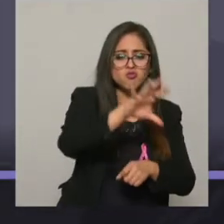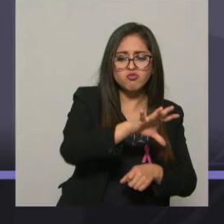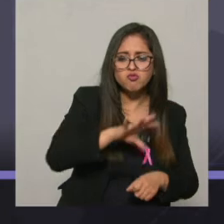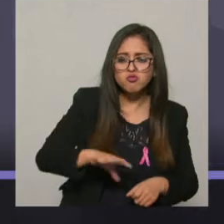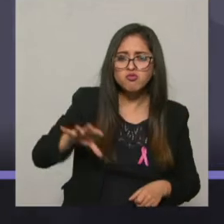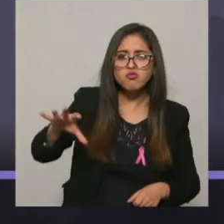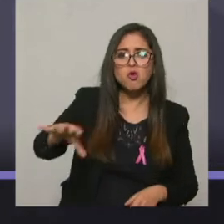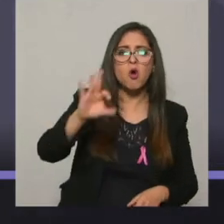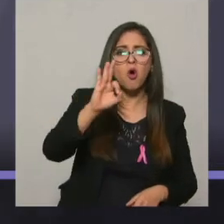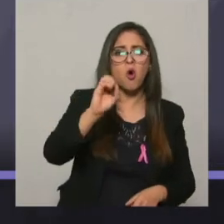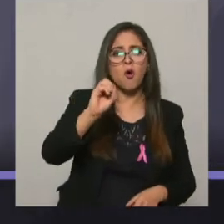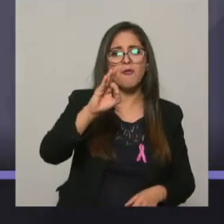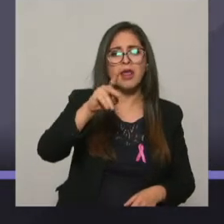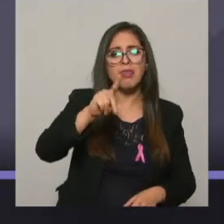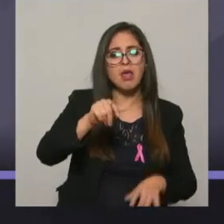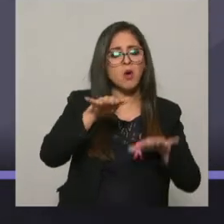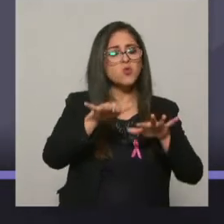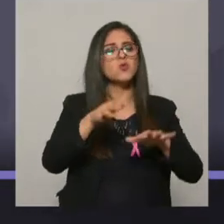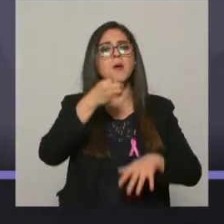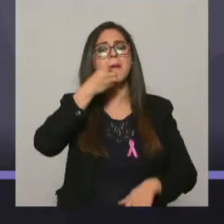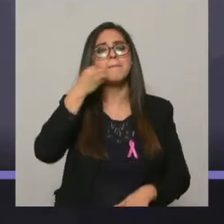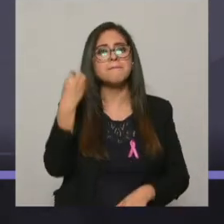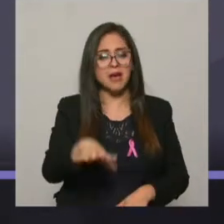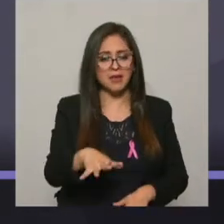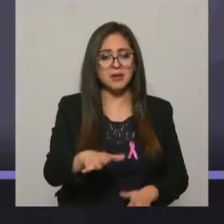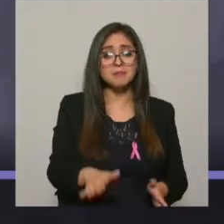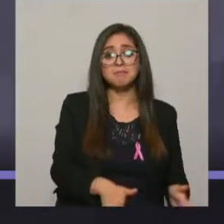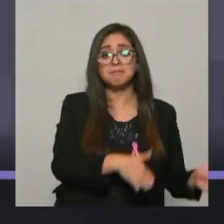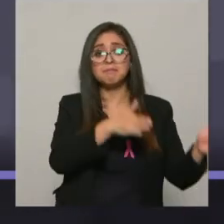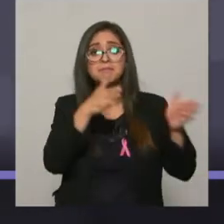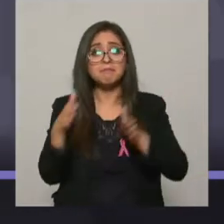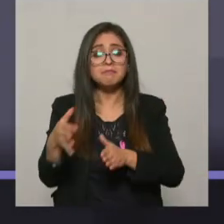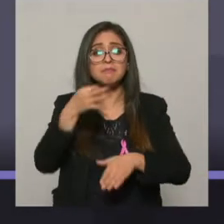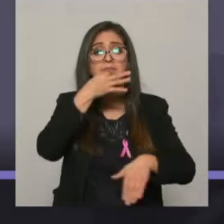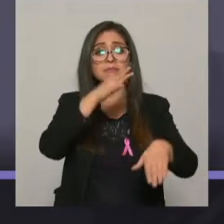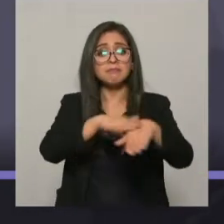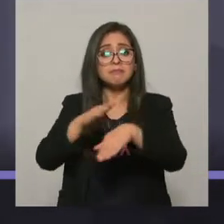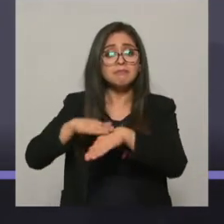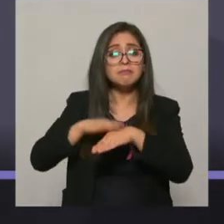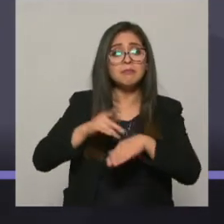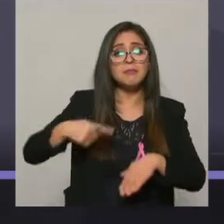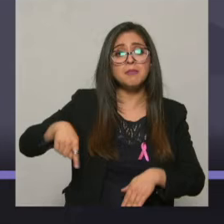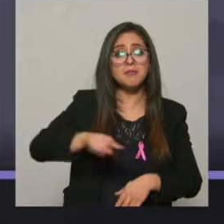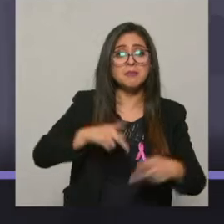muy impresionante. En esta ocasión se hizo una convocatoria pública,